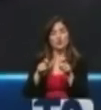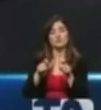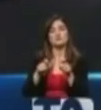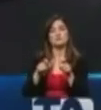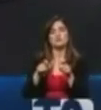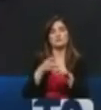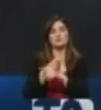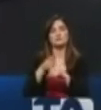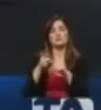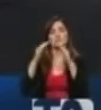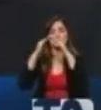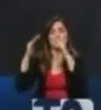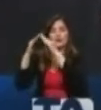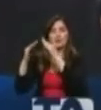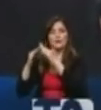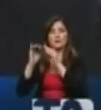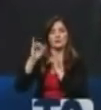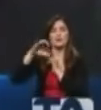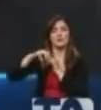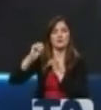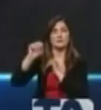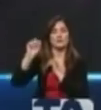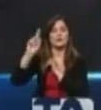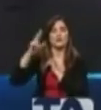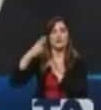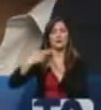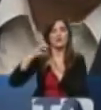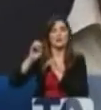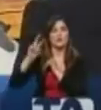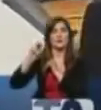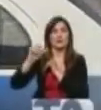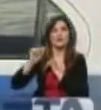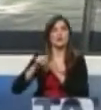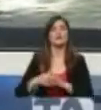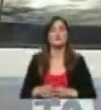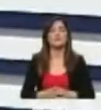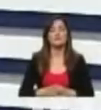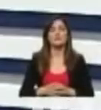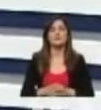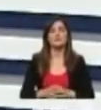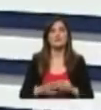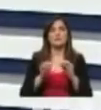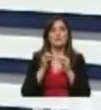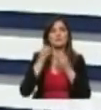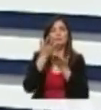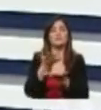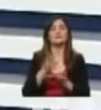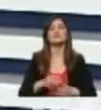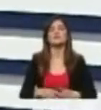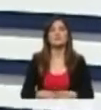sus diferentes viviendas en la calle Isla Marchena. Perfecto, y esta es la respuesta. Volvemos con ustedes, chicos, al estudio que tienen más información.